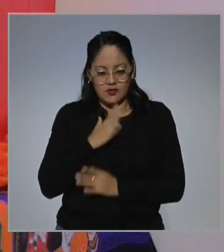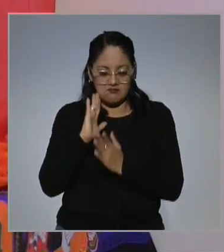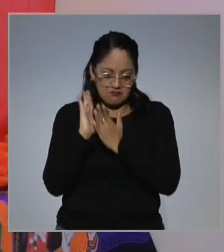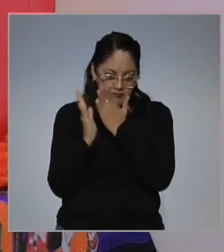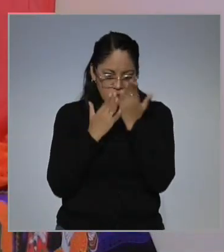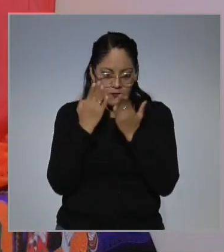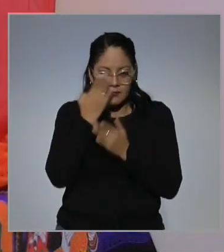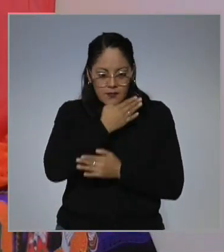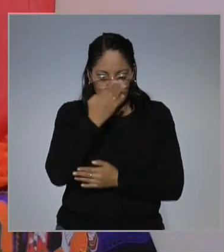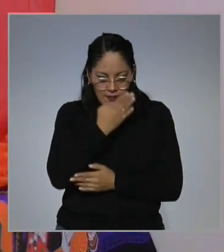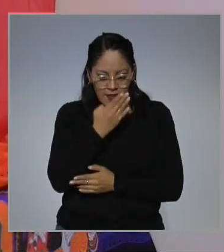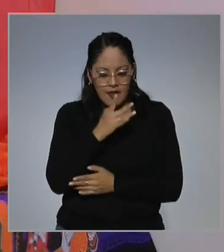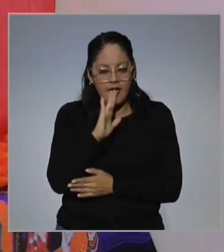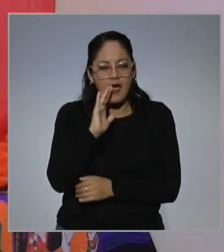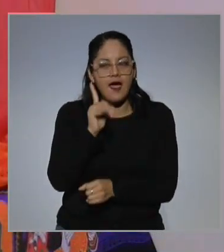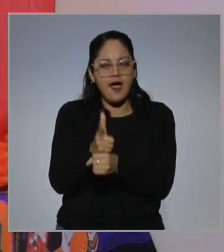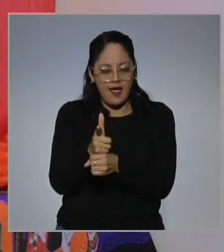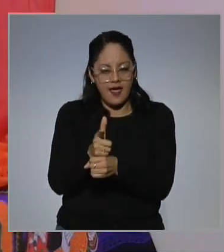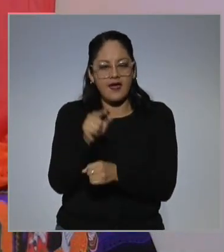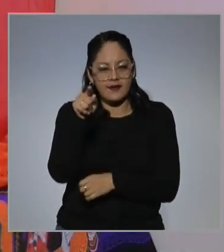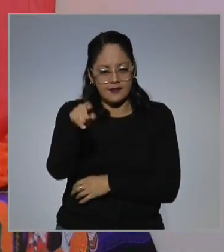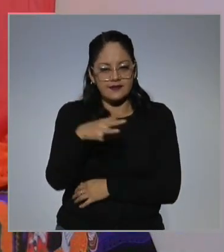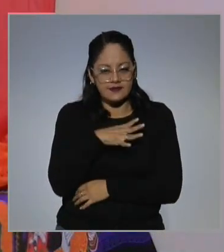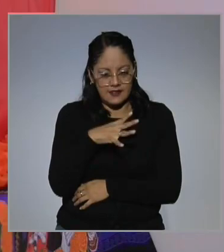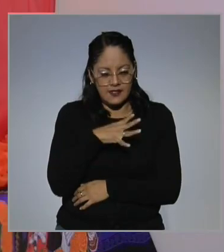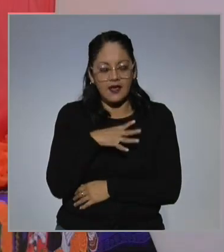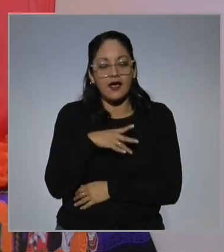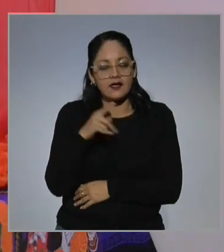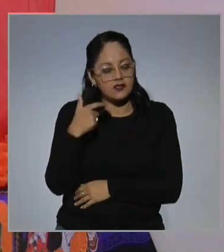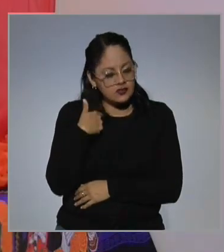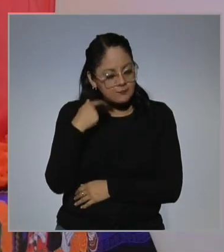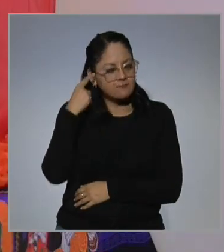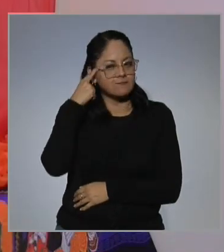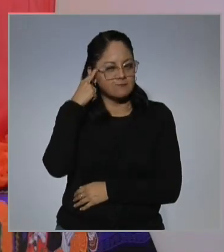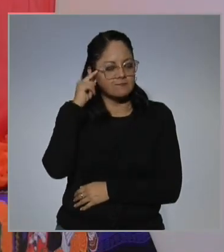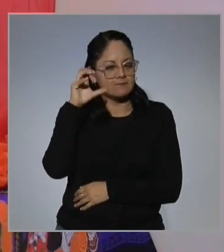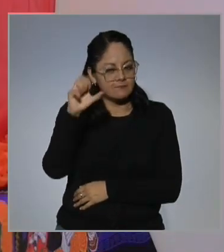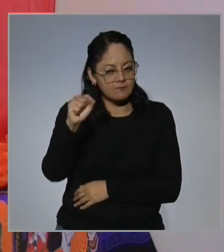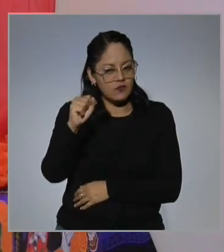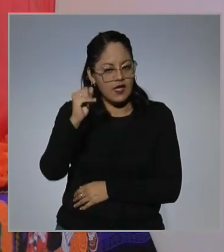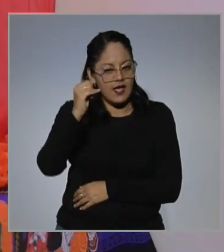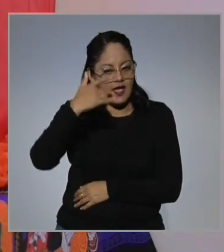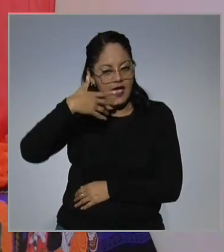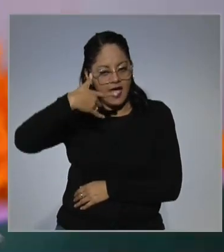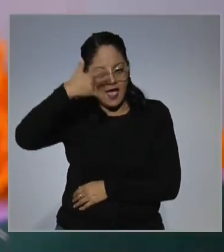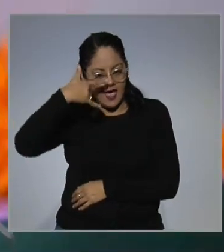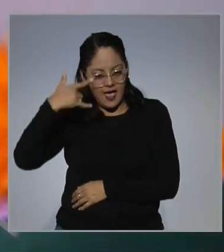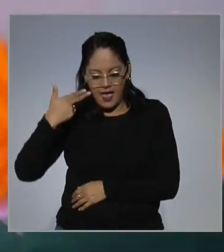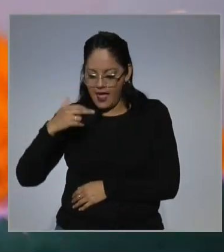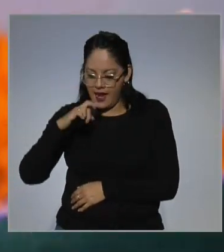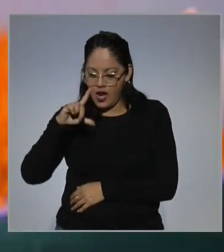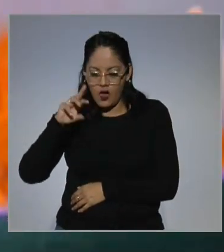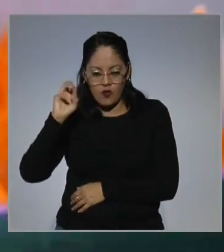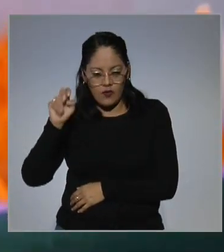la Biblia y ahí fue a donde pues yo tomé conciencia de lo que era el Halloween y lo que era